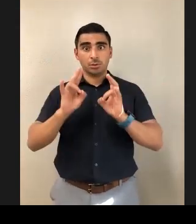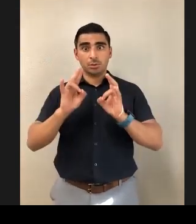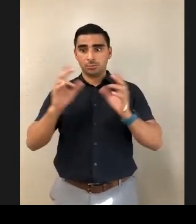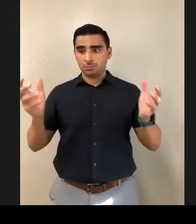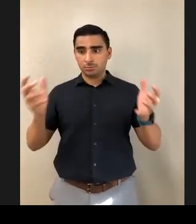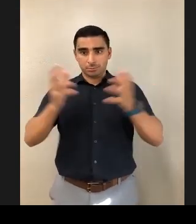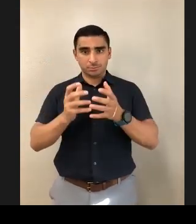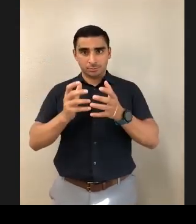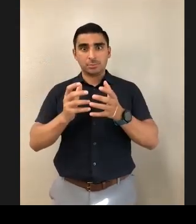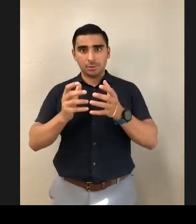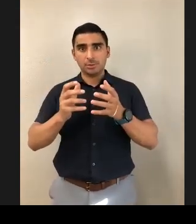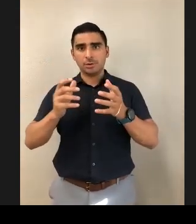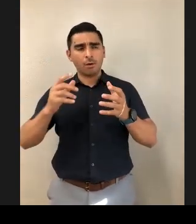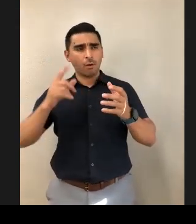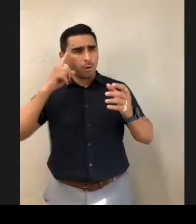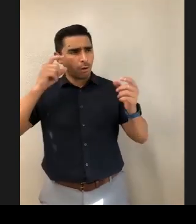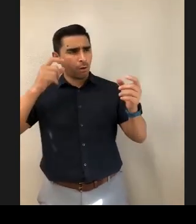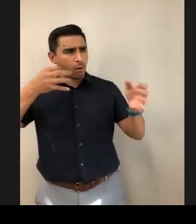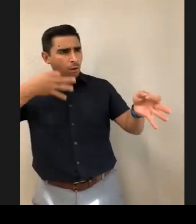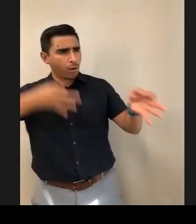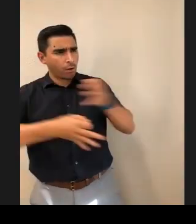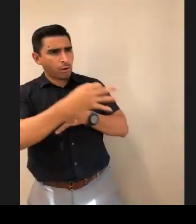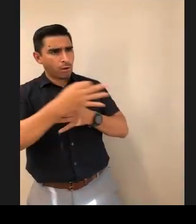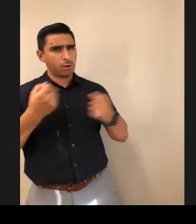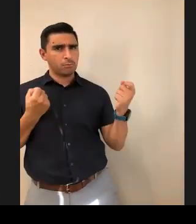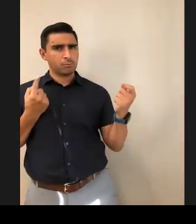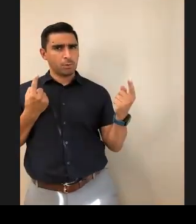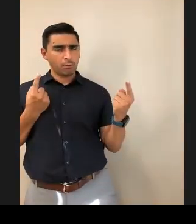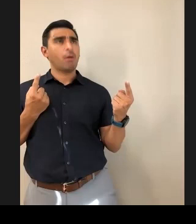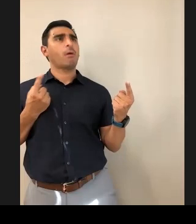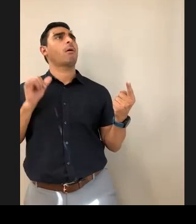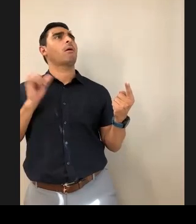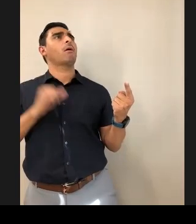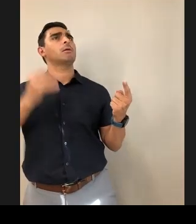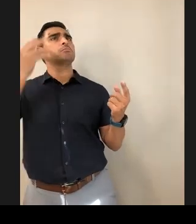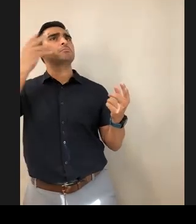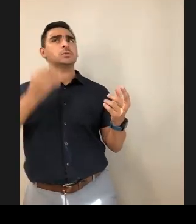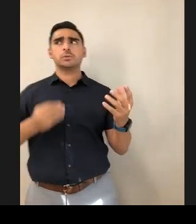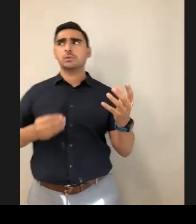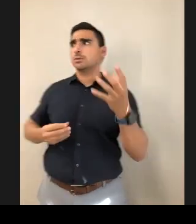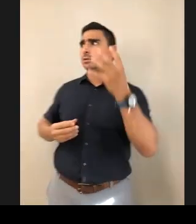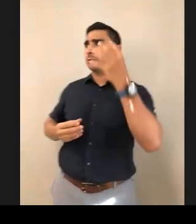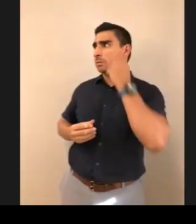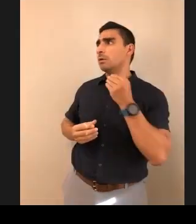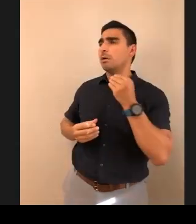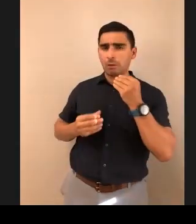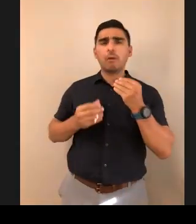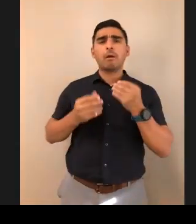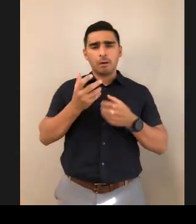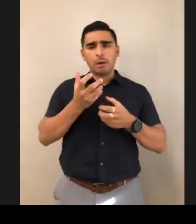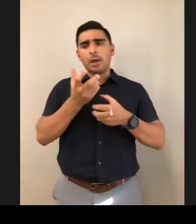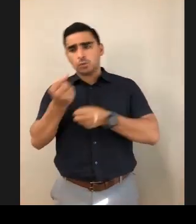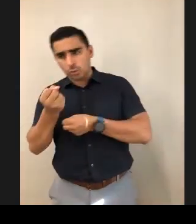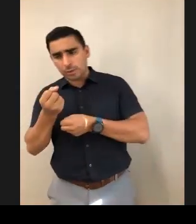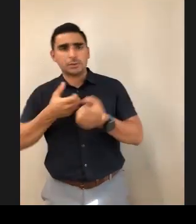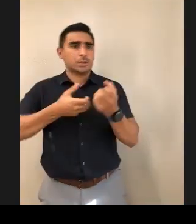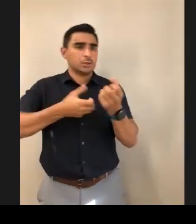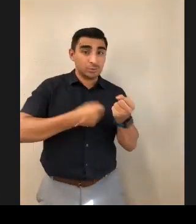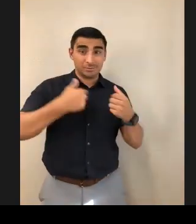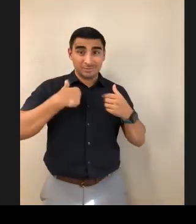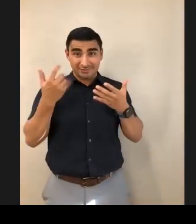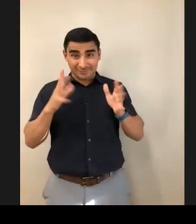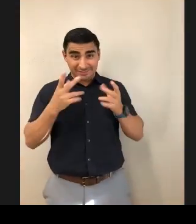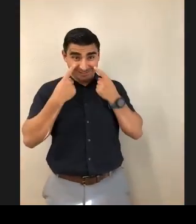los civiles y permitirles que caminen, que se pongan en los zapatos de la otra persona. Y